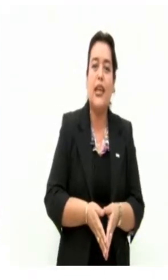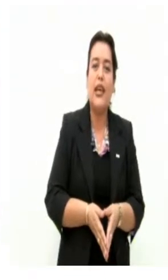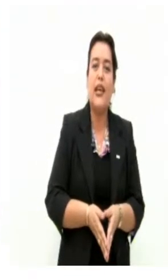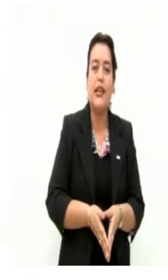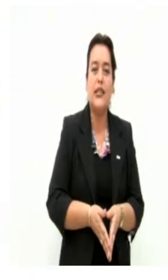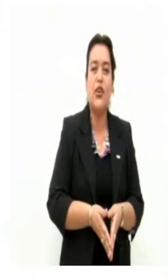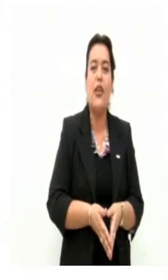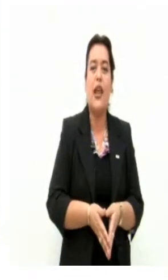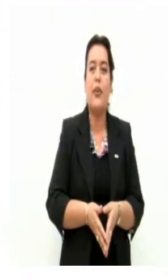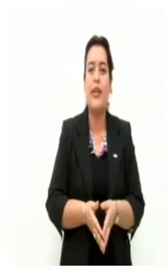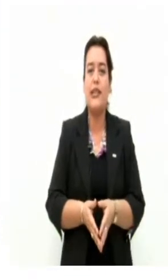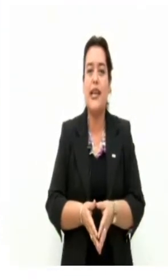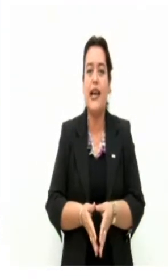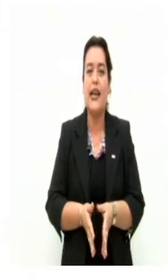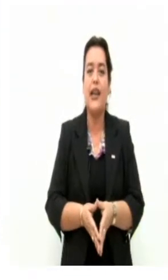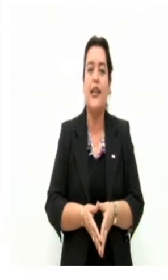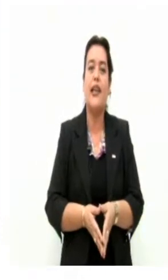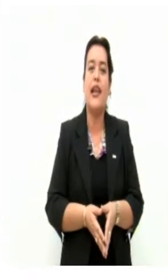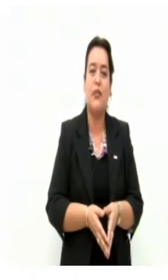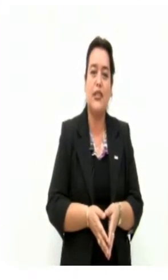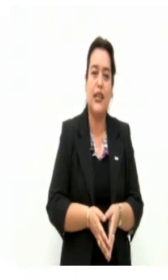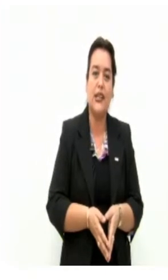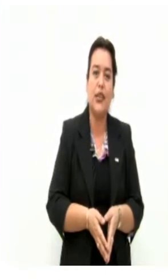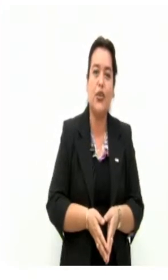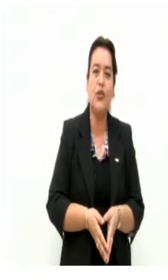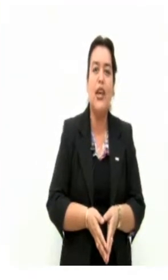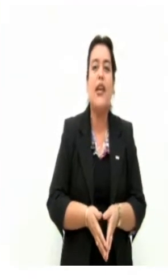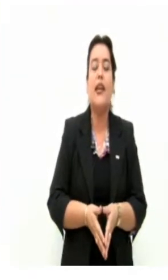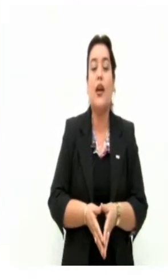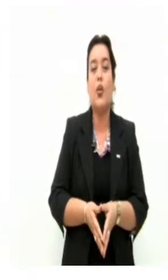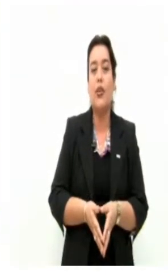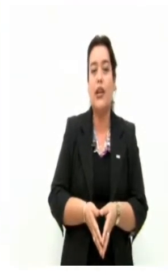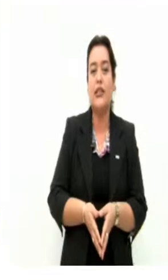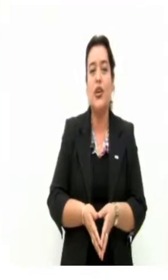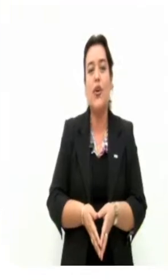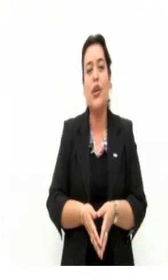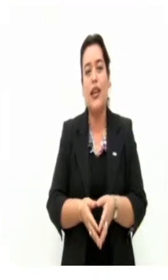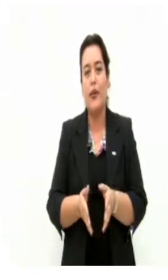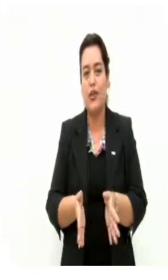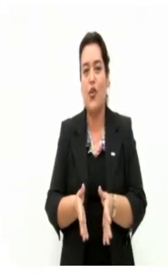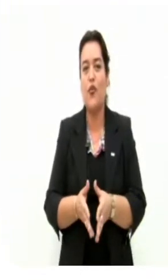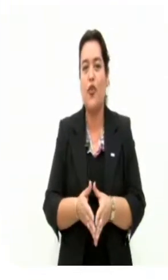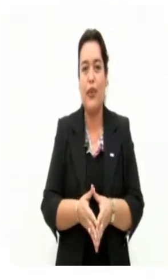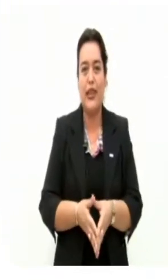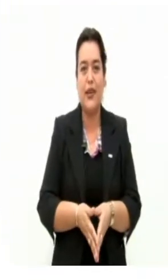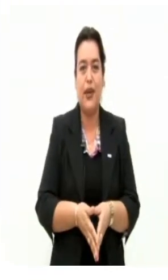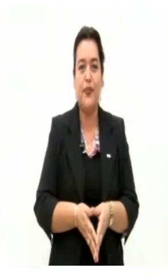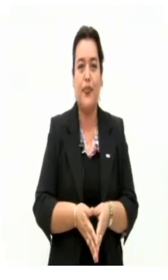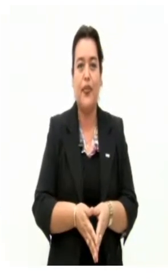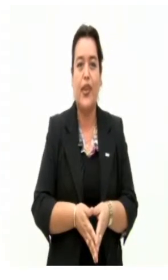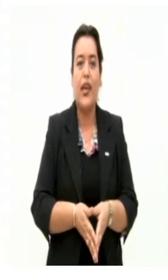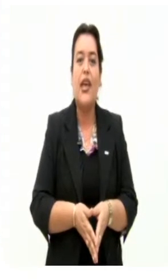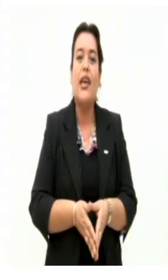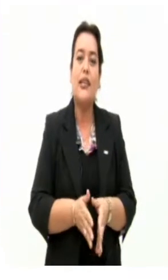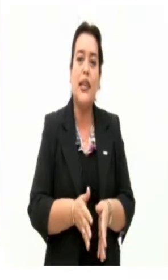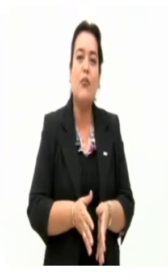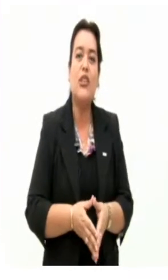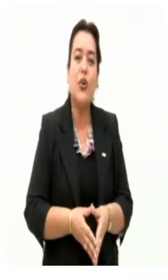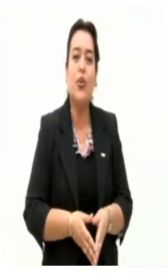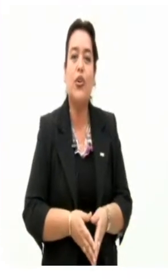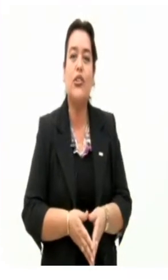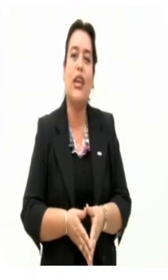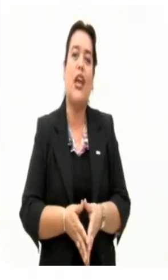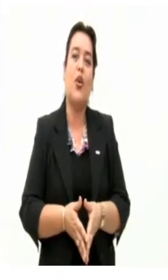campus virtual nos permite la gestión del aprendizaje, de la investigación, de la comunicación y la evaluación